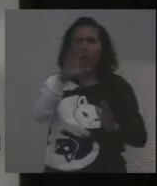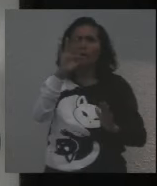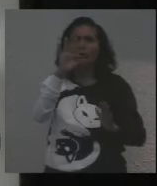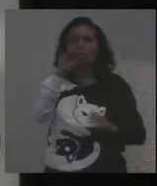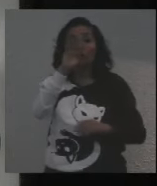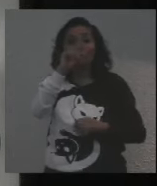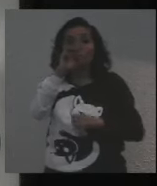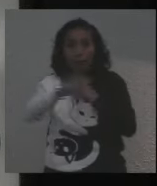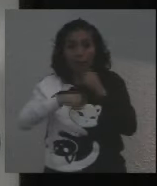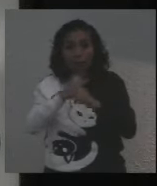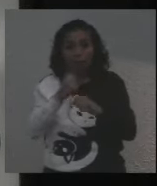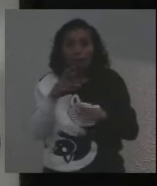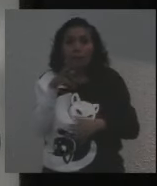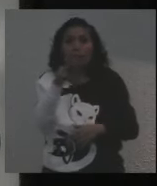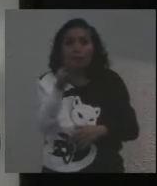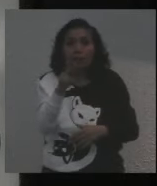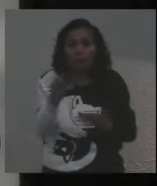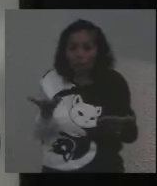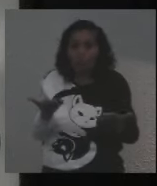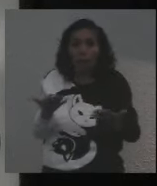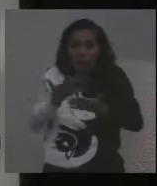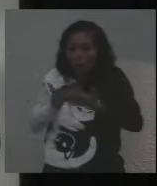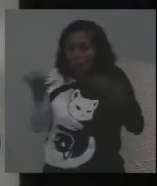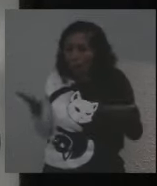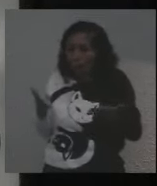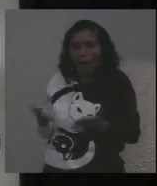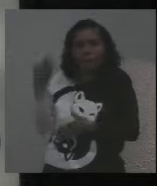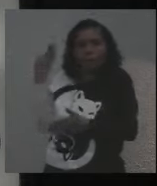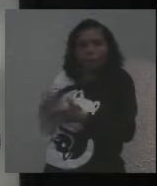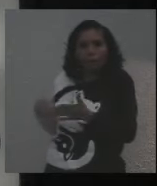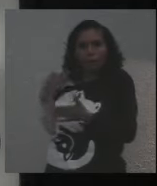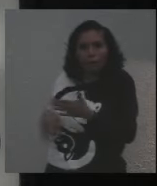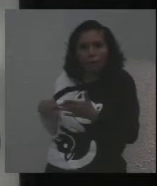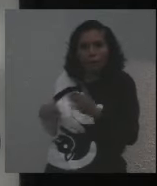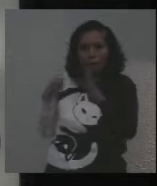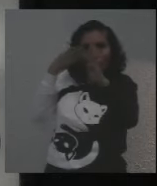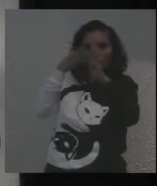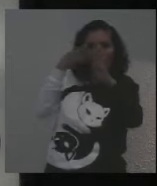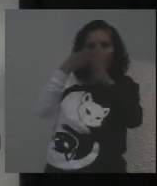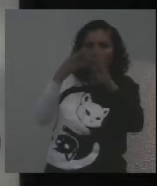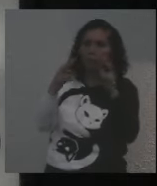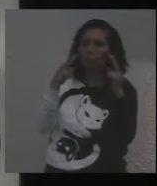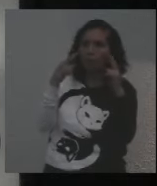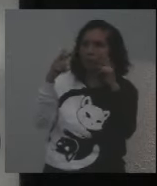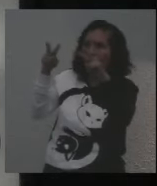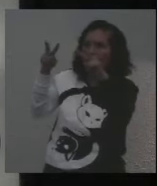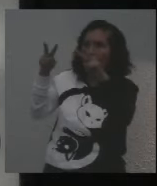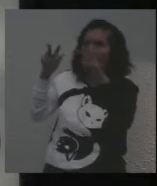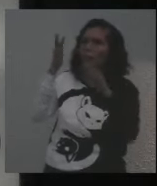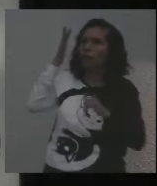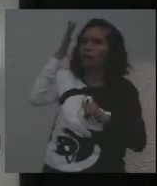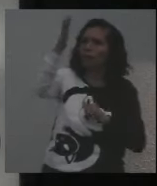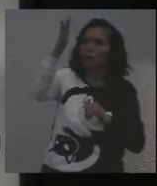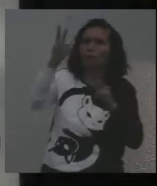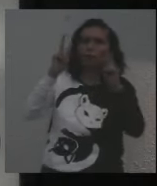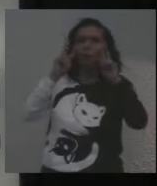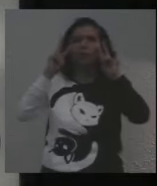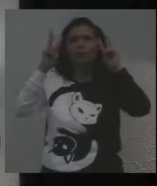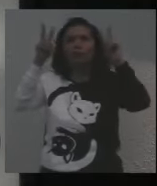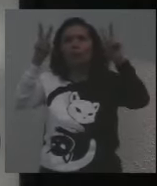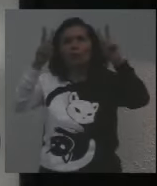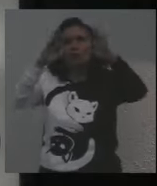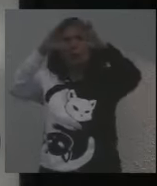años sin embargo tenemos una obligación gran obligación un gran reto mirar al futuro con prospectiva con